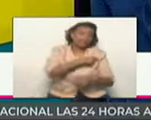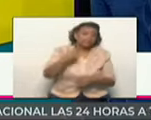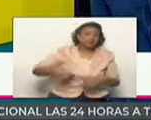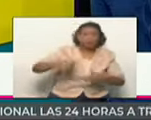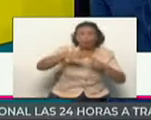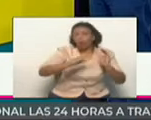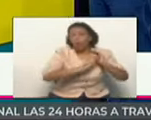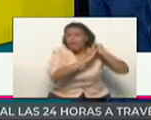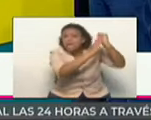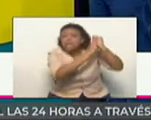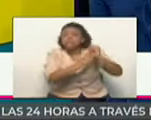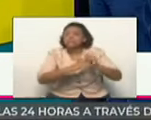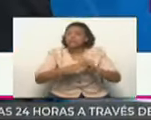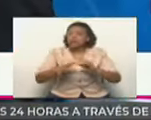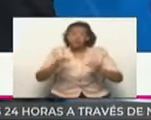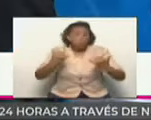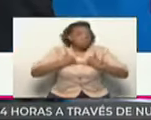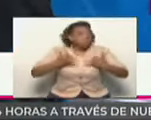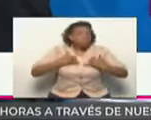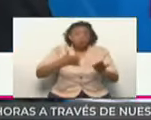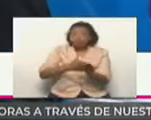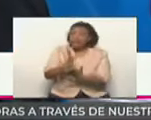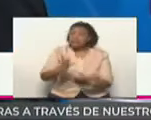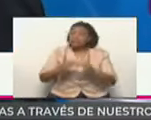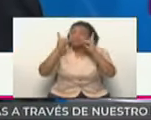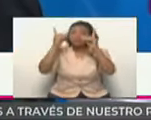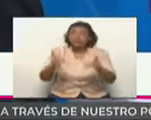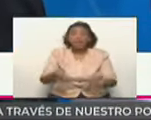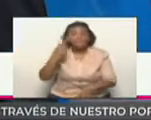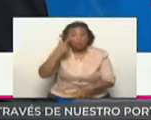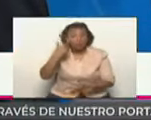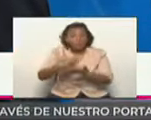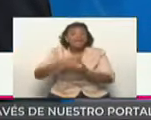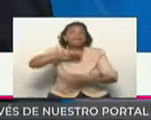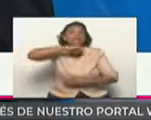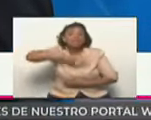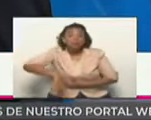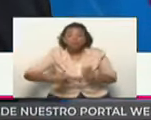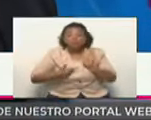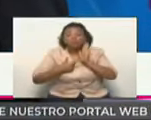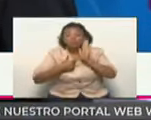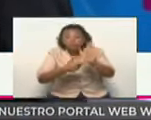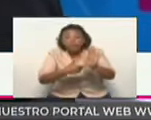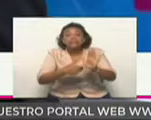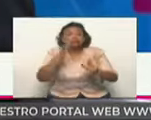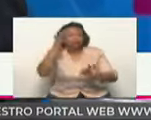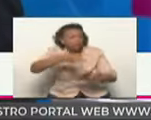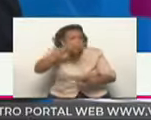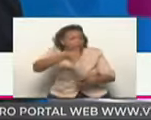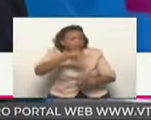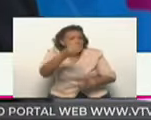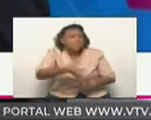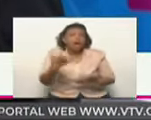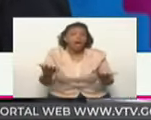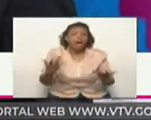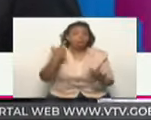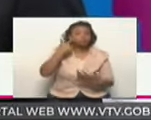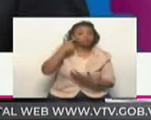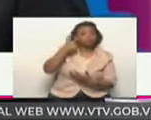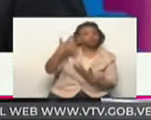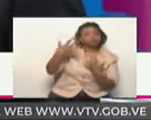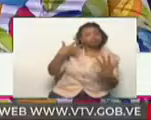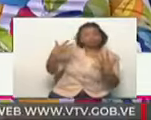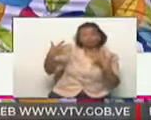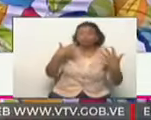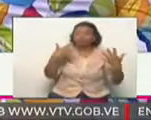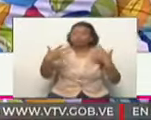la China y tomaron su propio camino. Y para que ustedes vean, siempre dicen cuando hay un río, ¿verdad? El